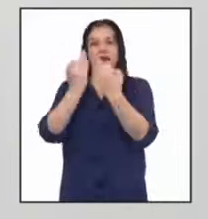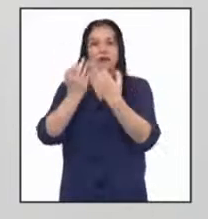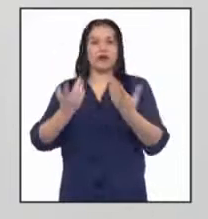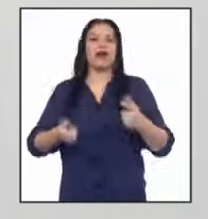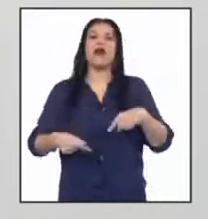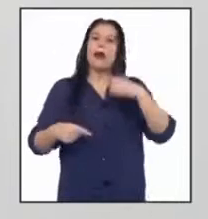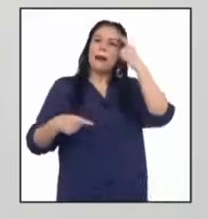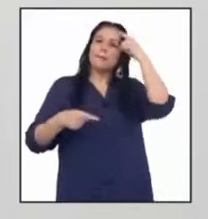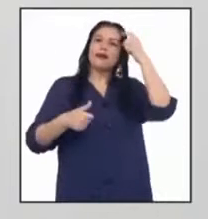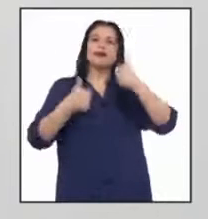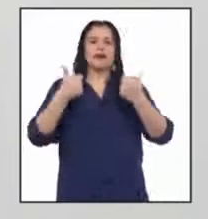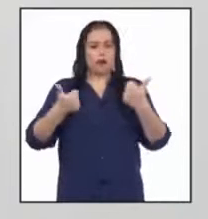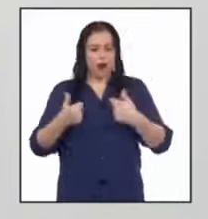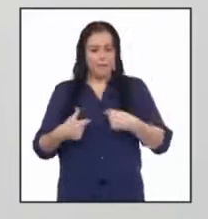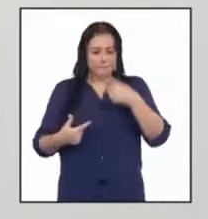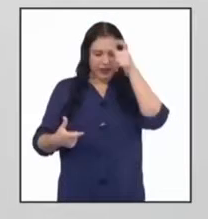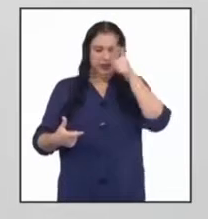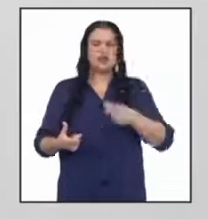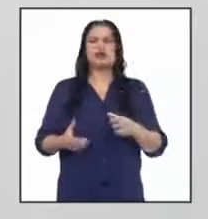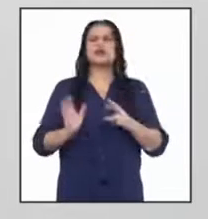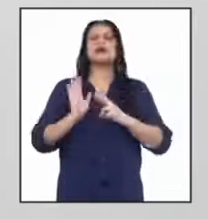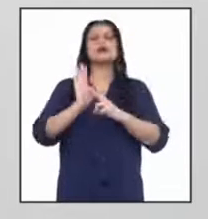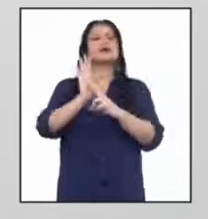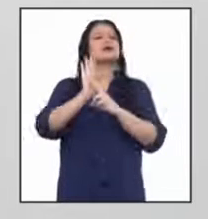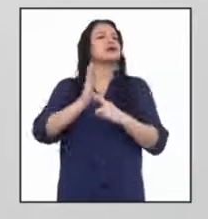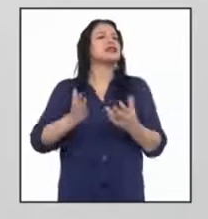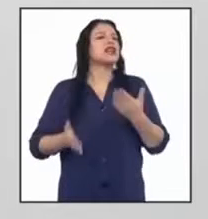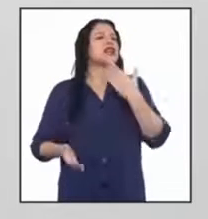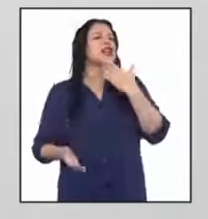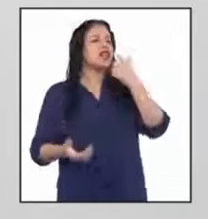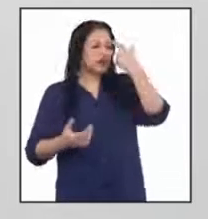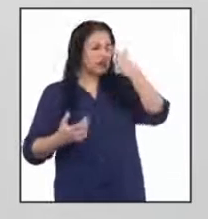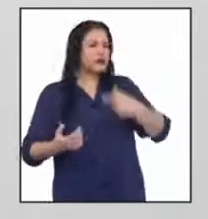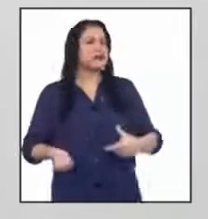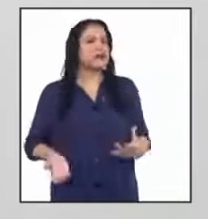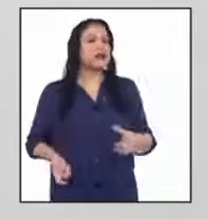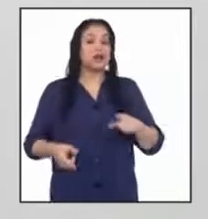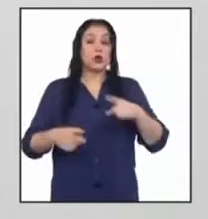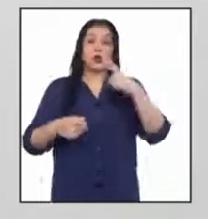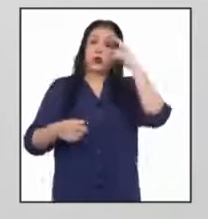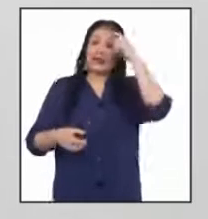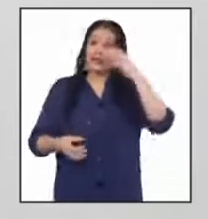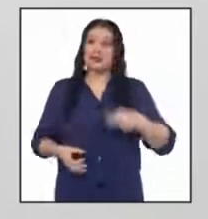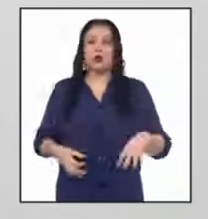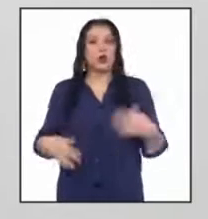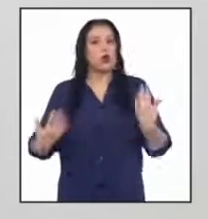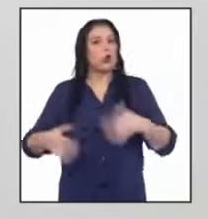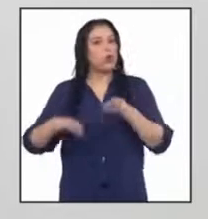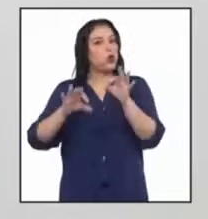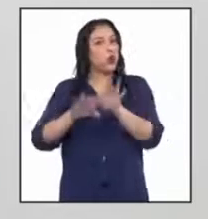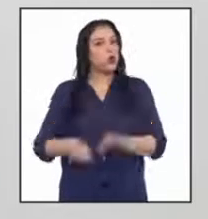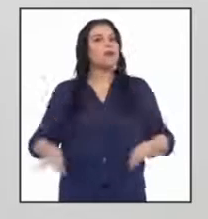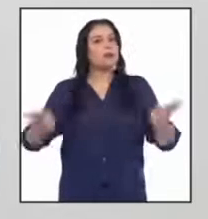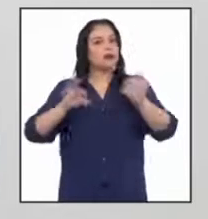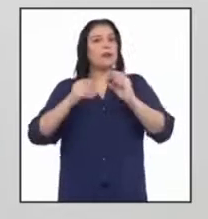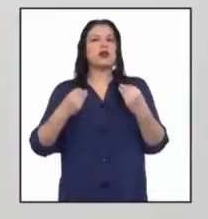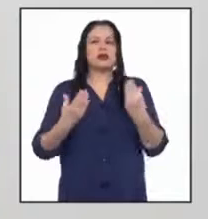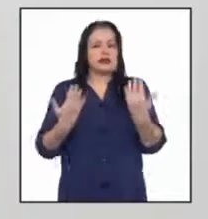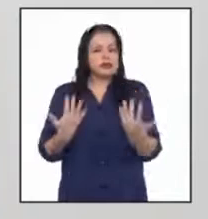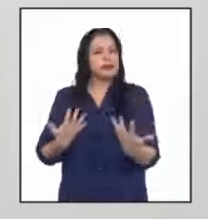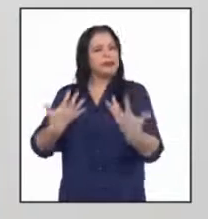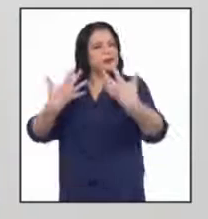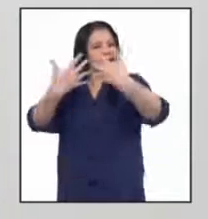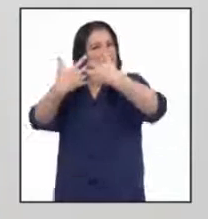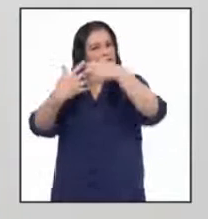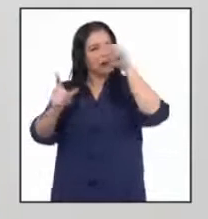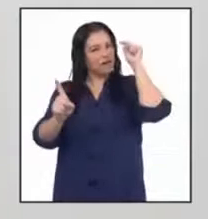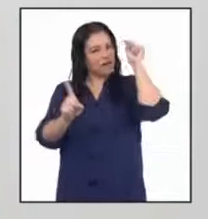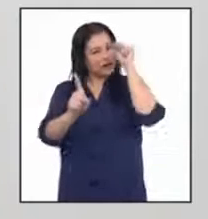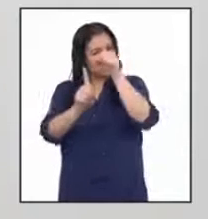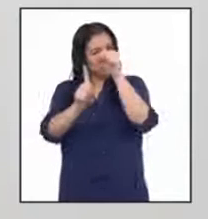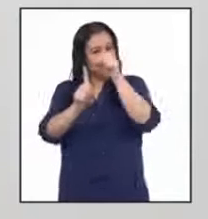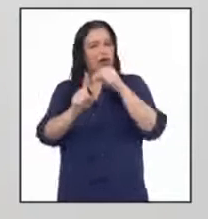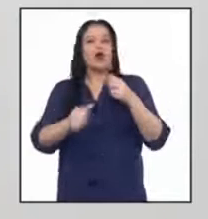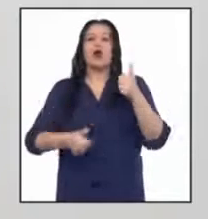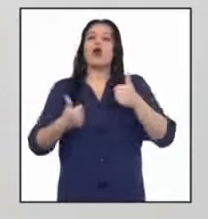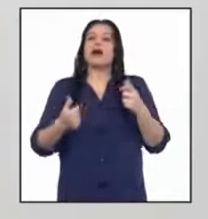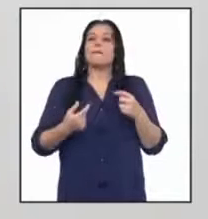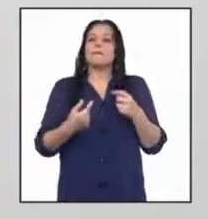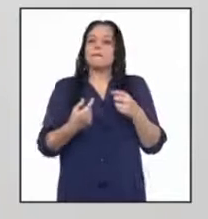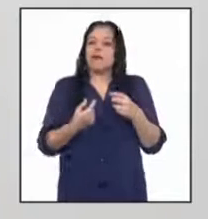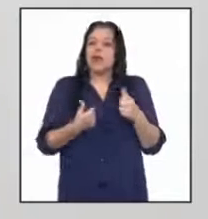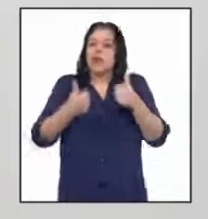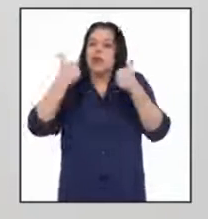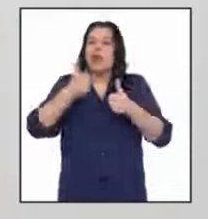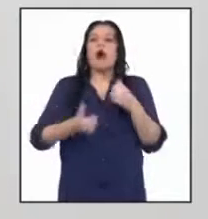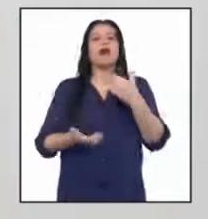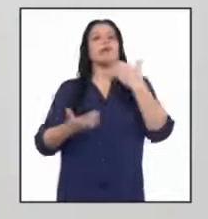tipo de personaje que quieres representar. Esta decisión es muy importante ya que se relaciona directamente con el tipo de